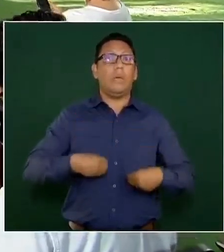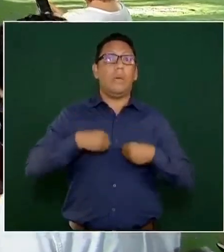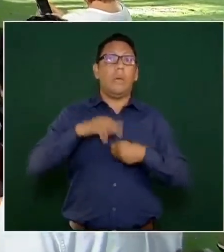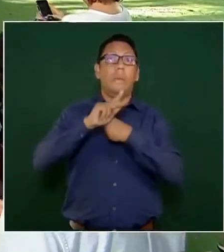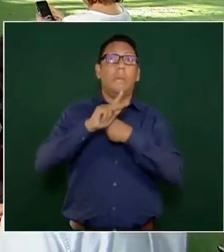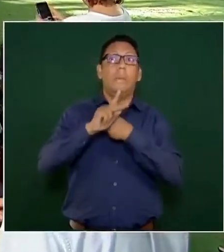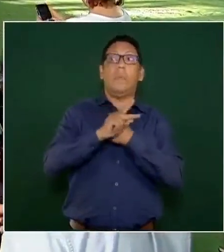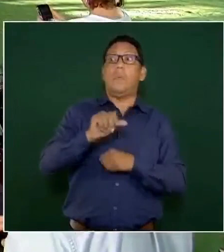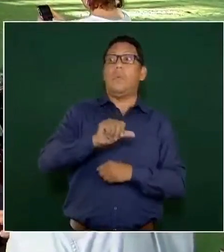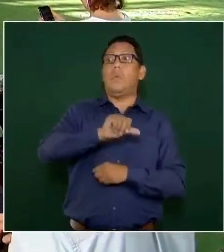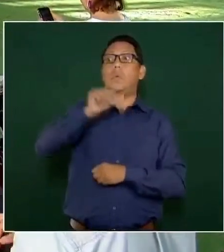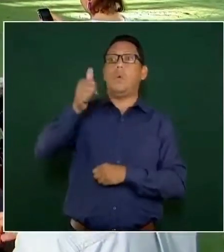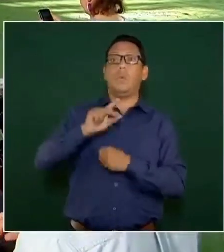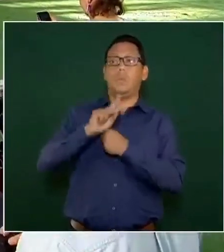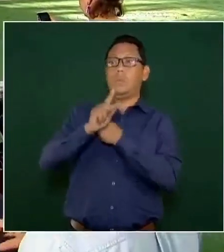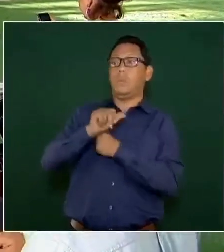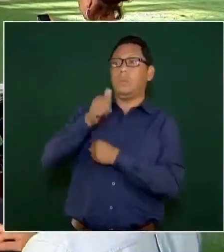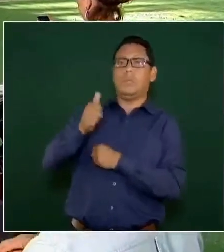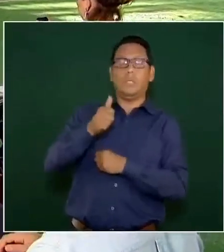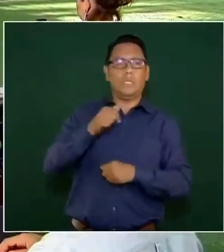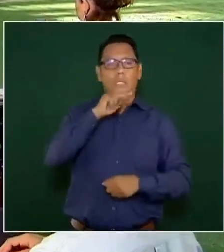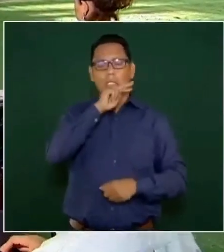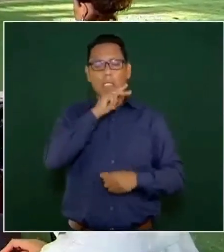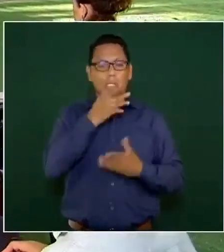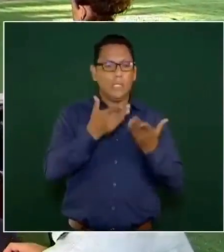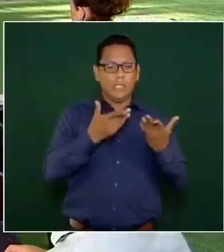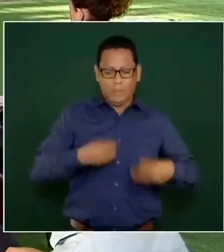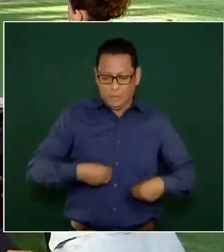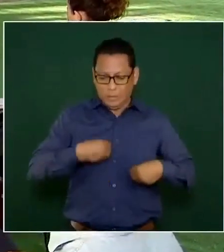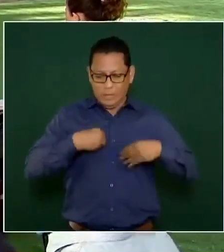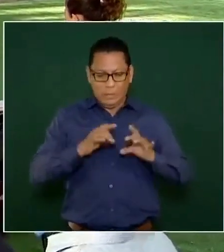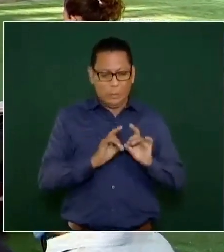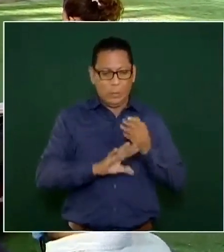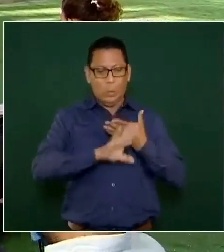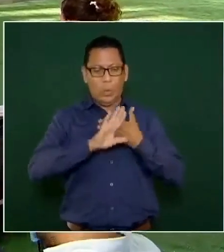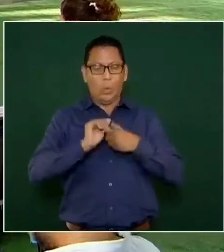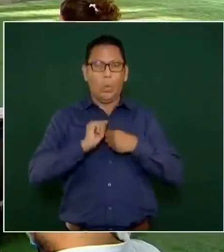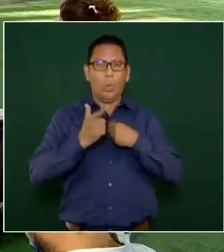temor por su vida, por su integridad física o por